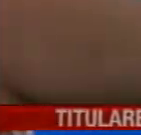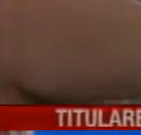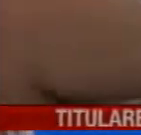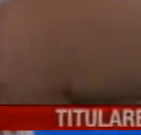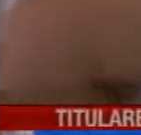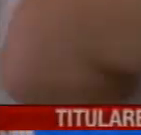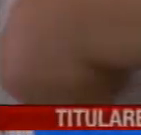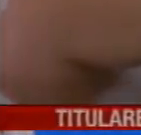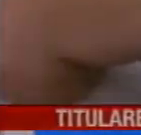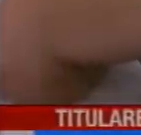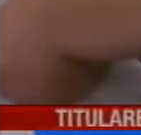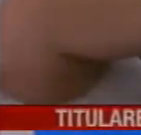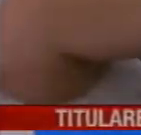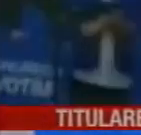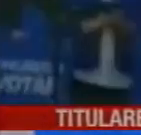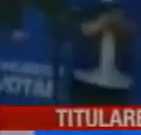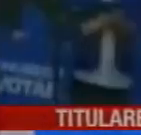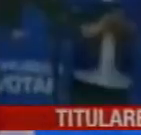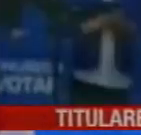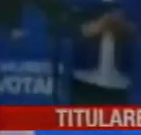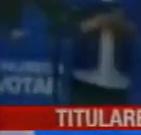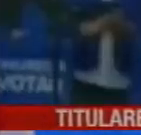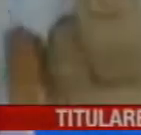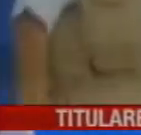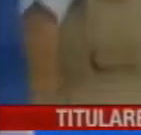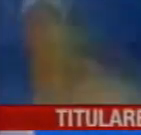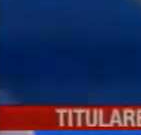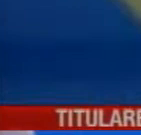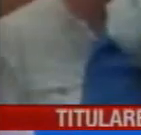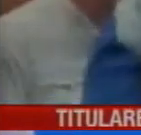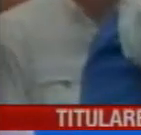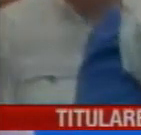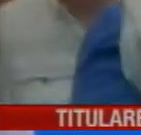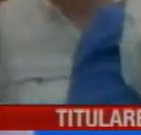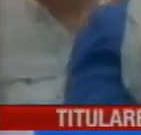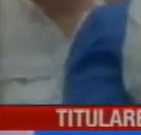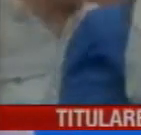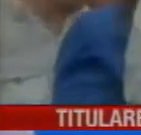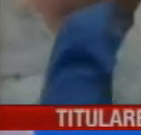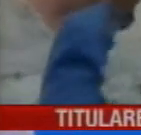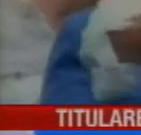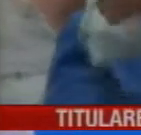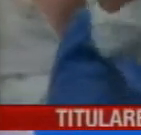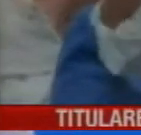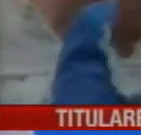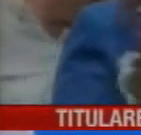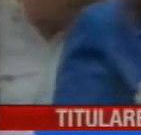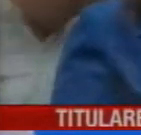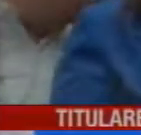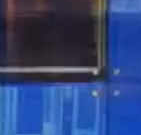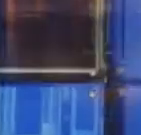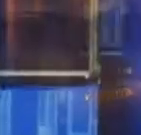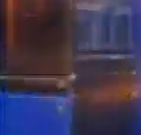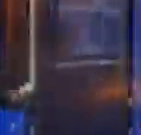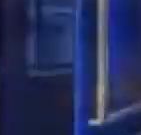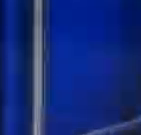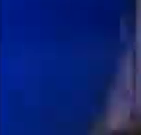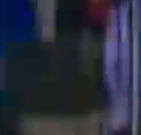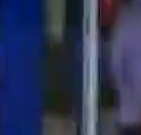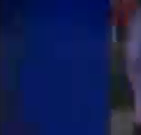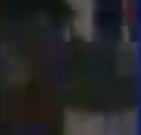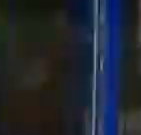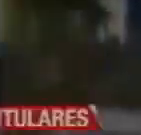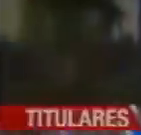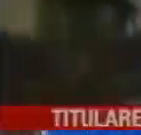Escrutado el 80% de los votos, el oficialista Juan Orlando Hernández sería el virtual presidente electo de Honduras.